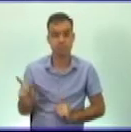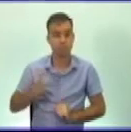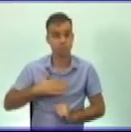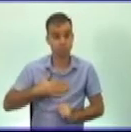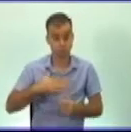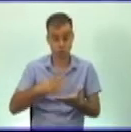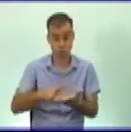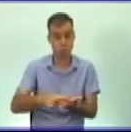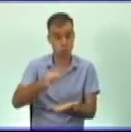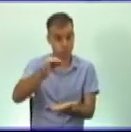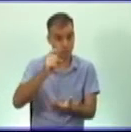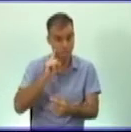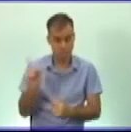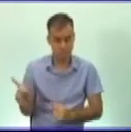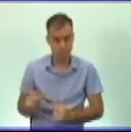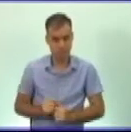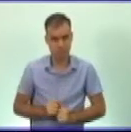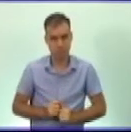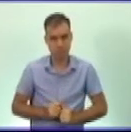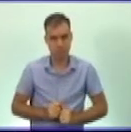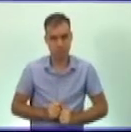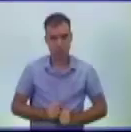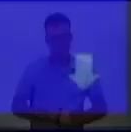breve tiempo para que copien.